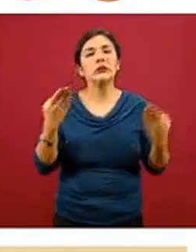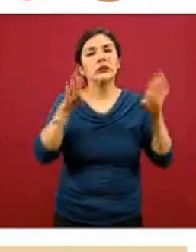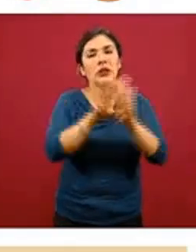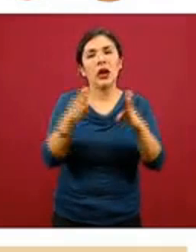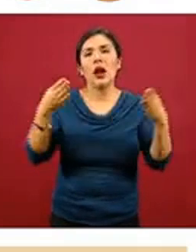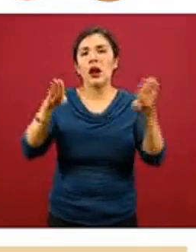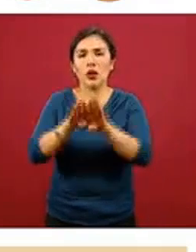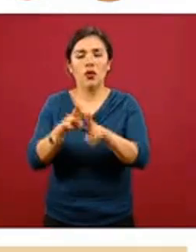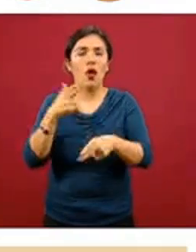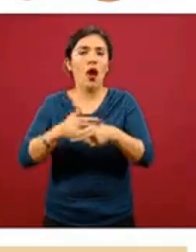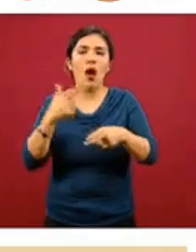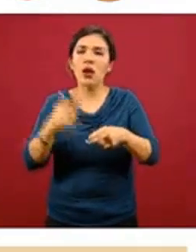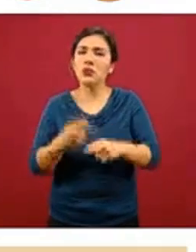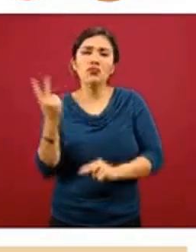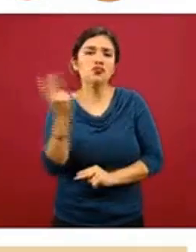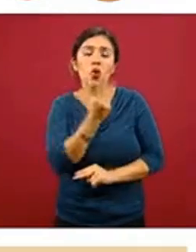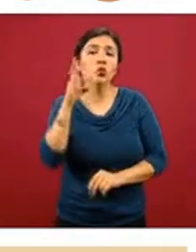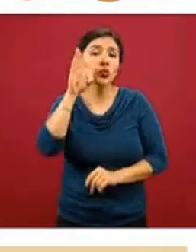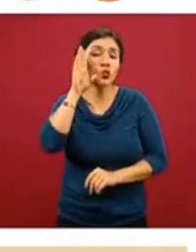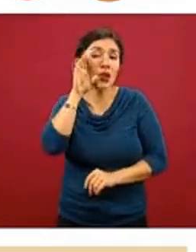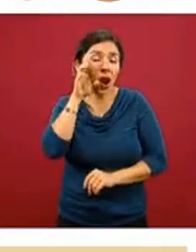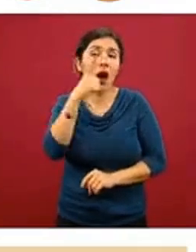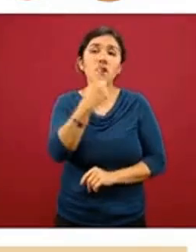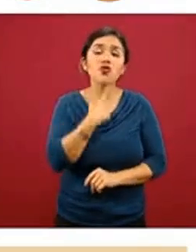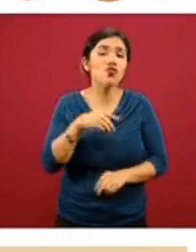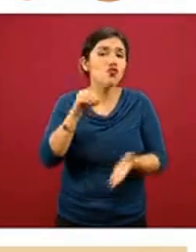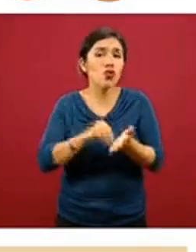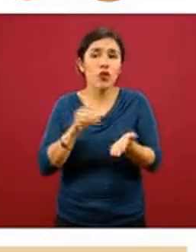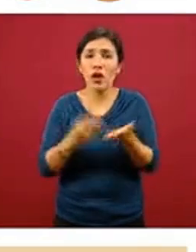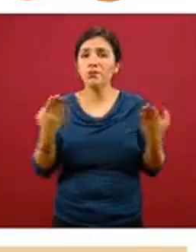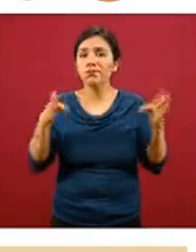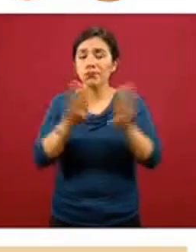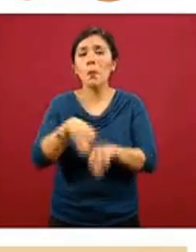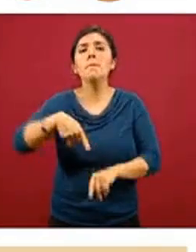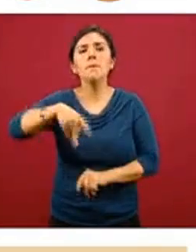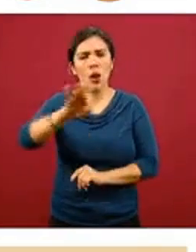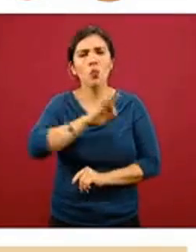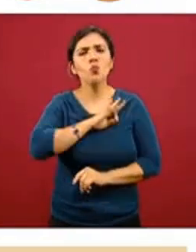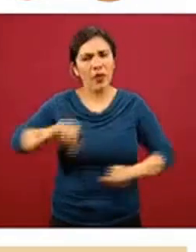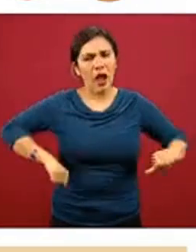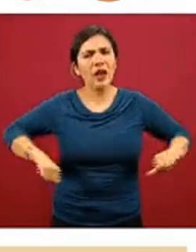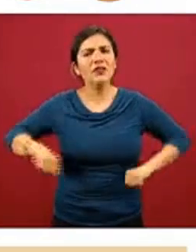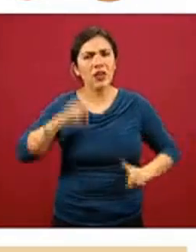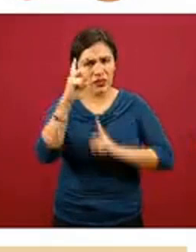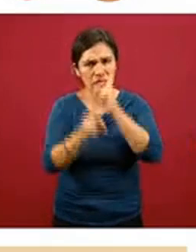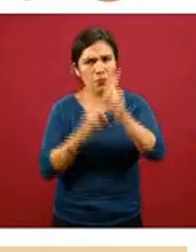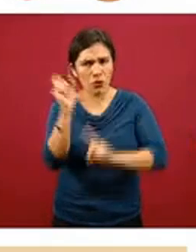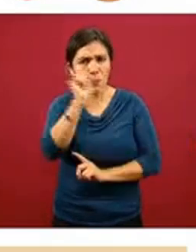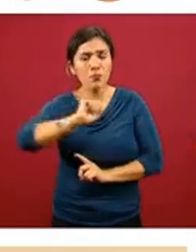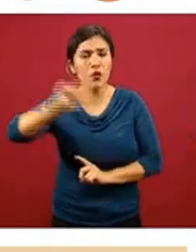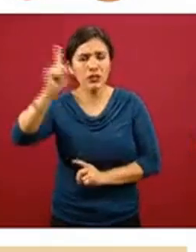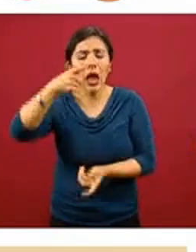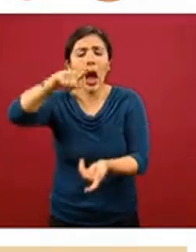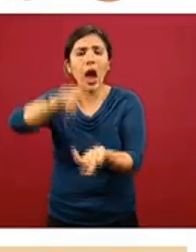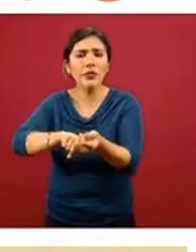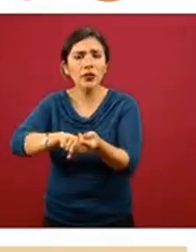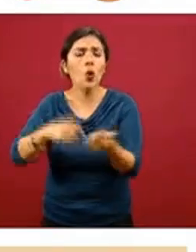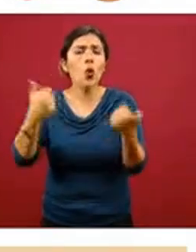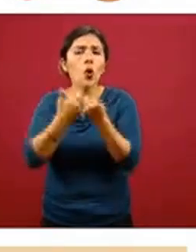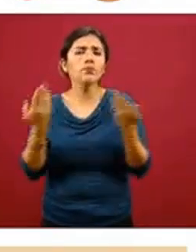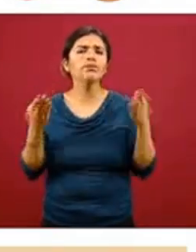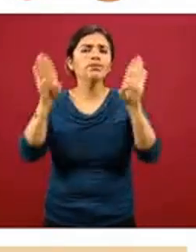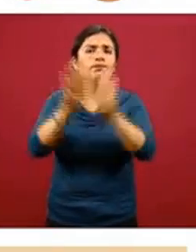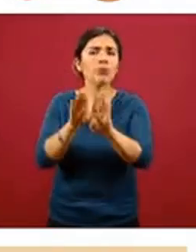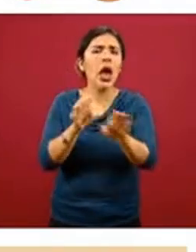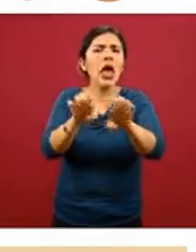mantienen cerrados durante estos dos niveles de riesgo. Sin embargo, se permite la actividad deportiva al interior entre